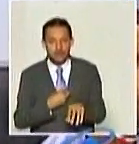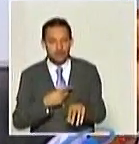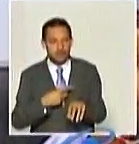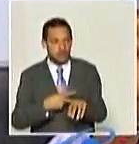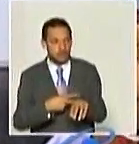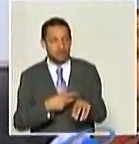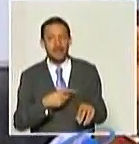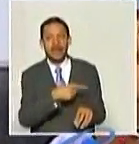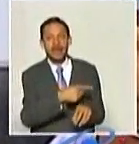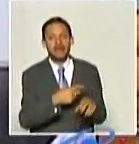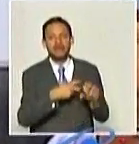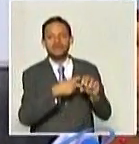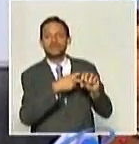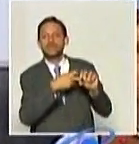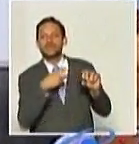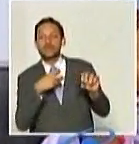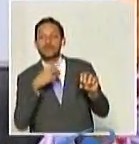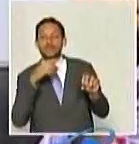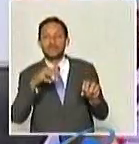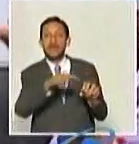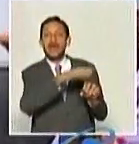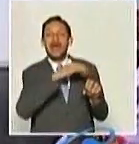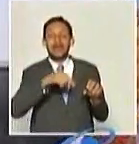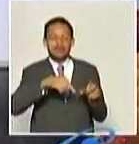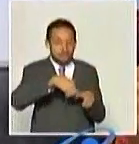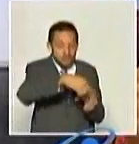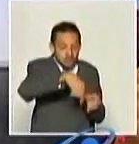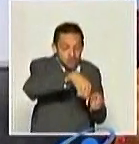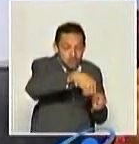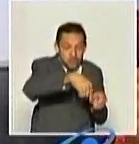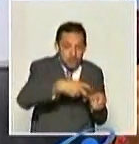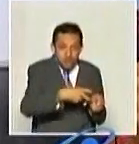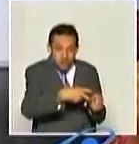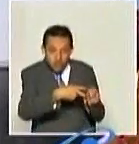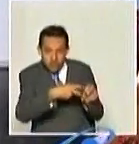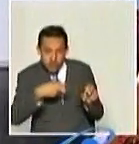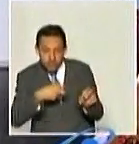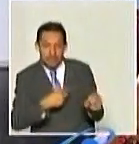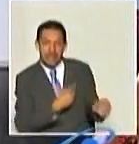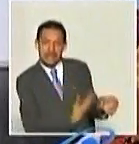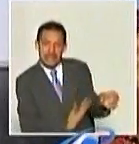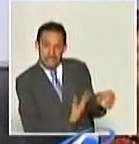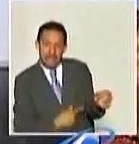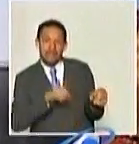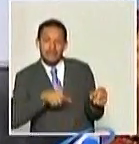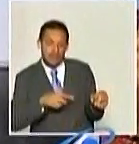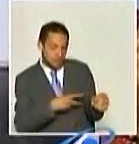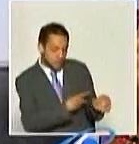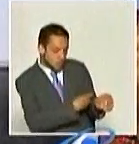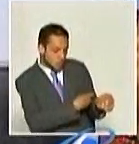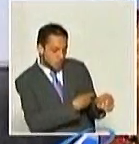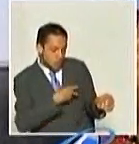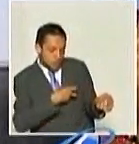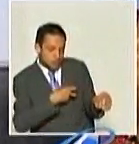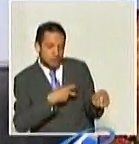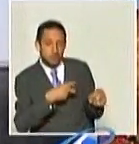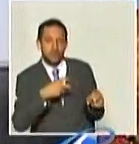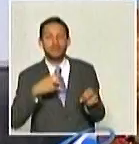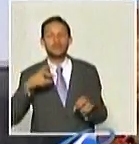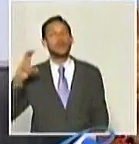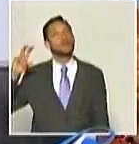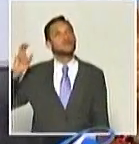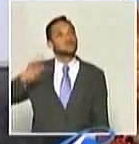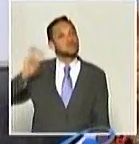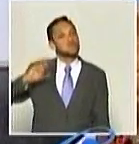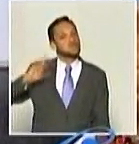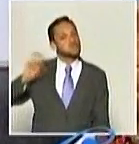paciente y esto se mezcla, así como también lo mencionaba el doctor Javier en el caso del plasma, muy utilizado el plasma rico en